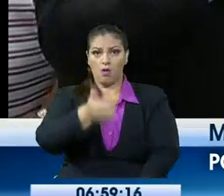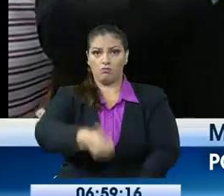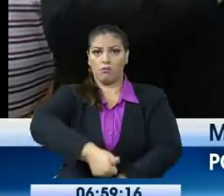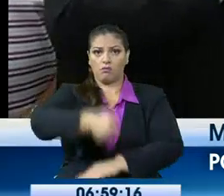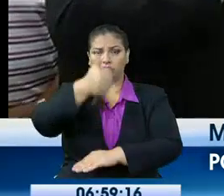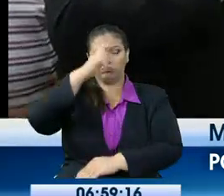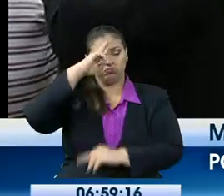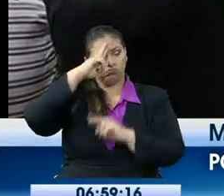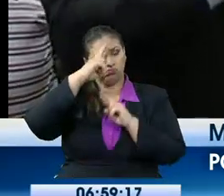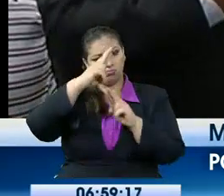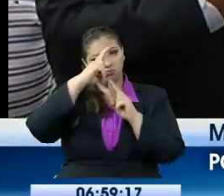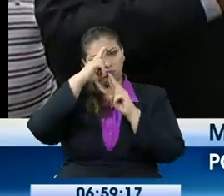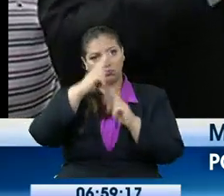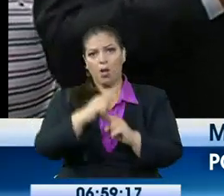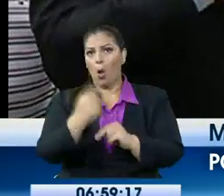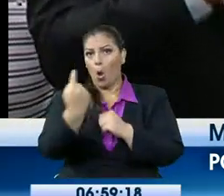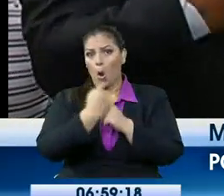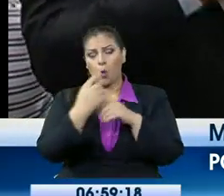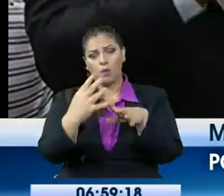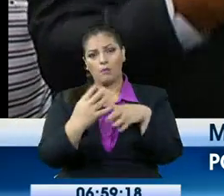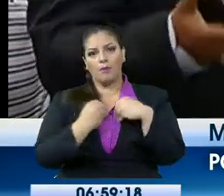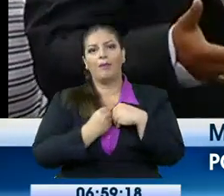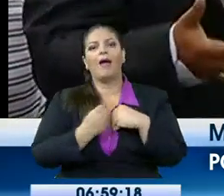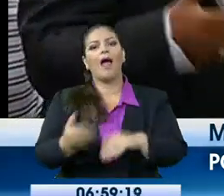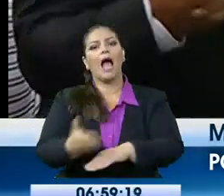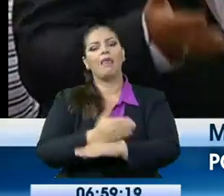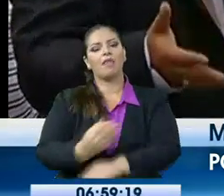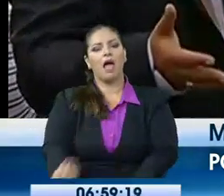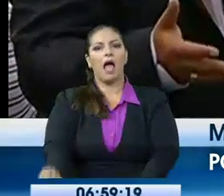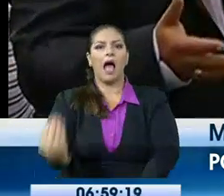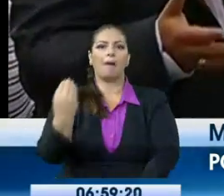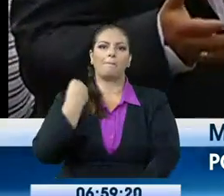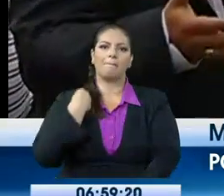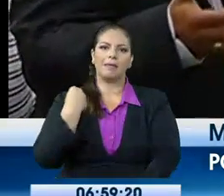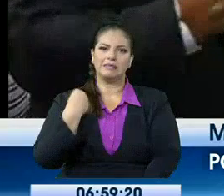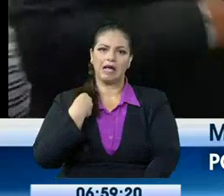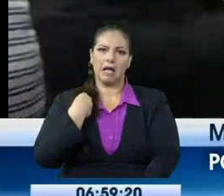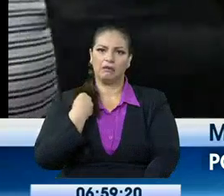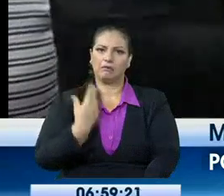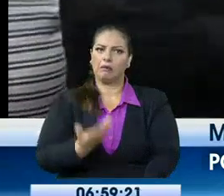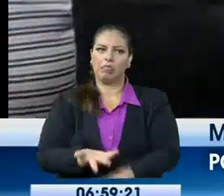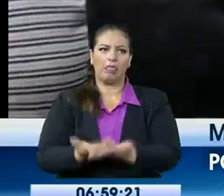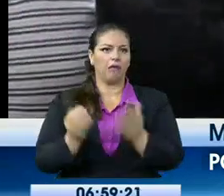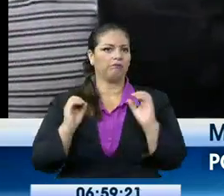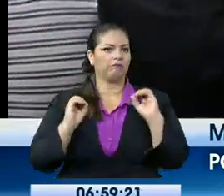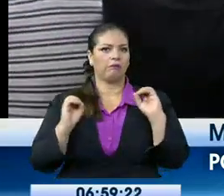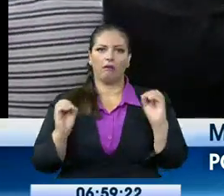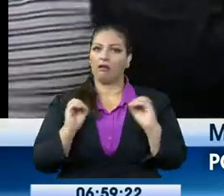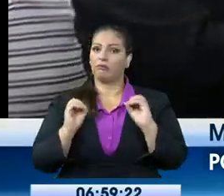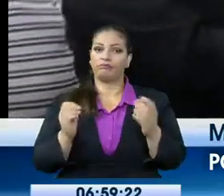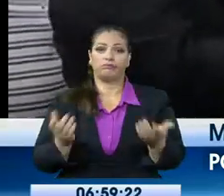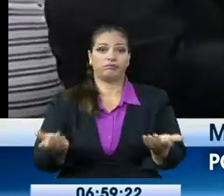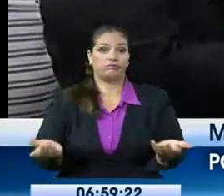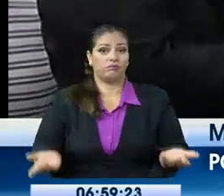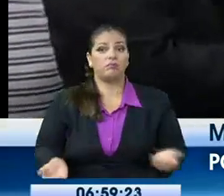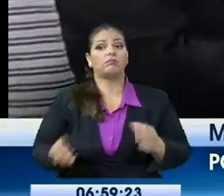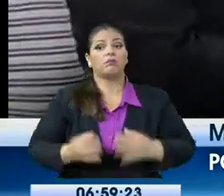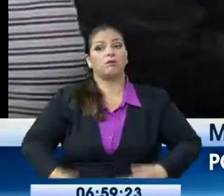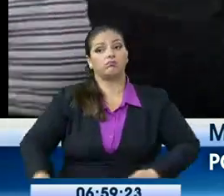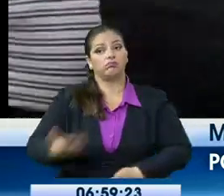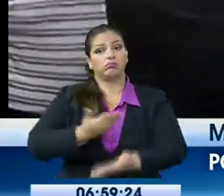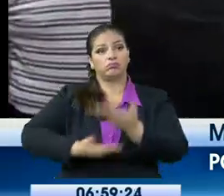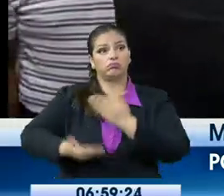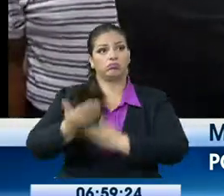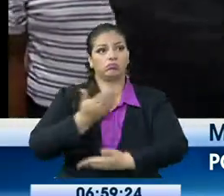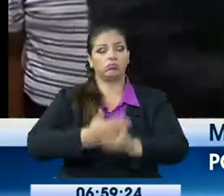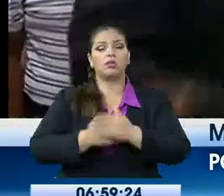que haremos es acatar para el bienestar de toda la ciudad, nada más. Entonces lleguemos a eso, socialicemos y conversemos. Una